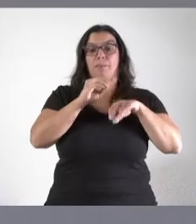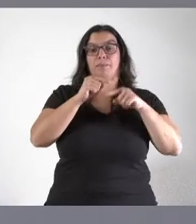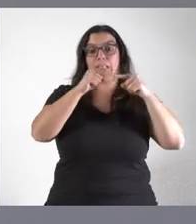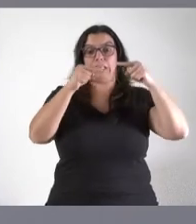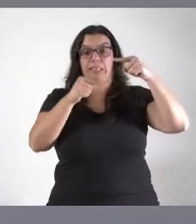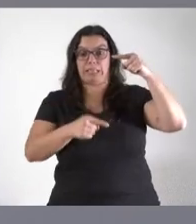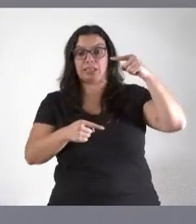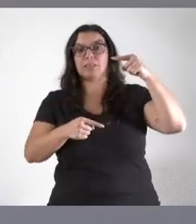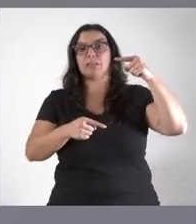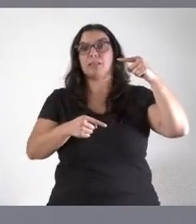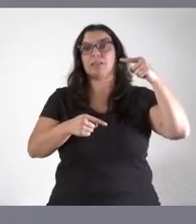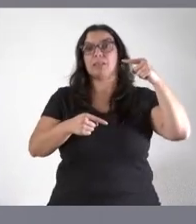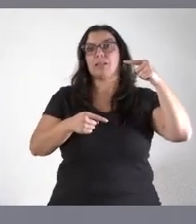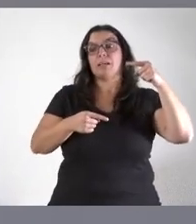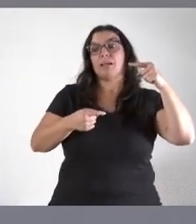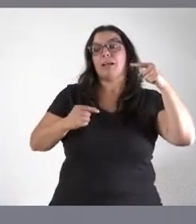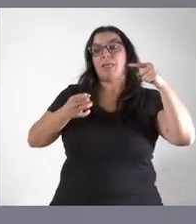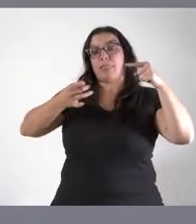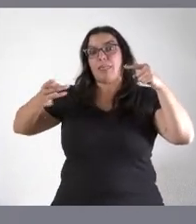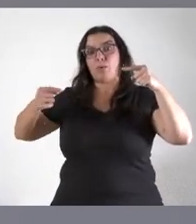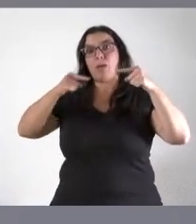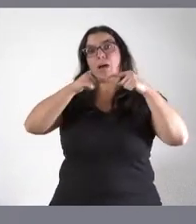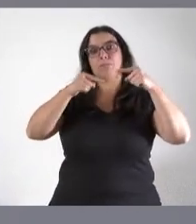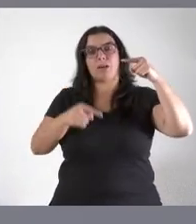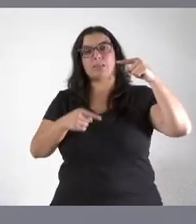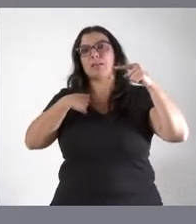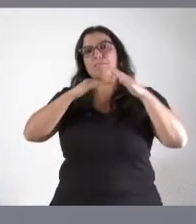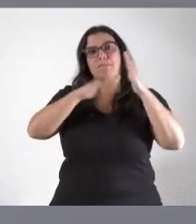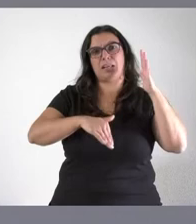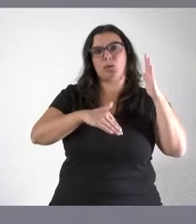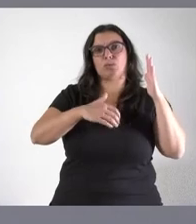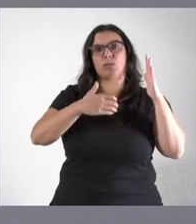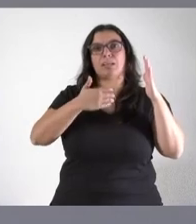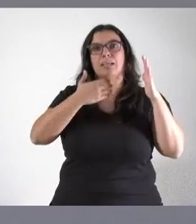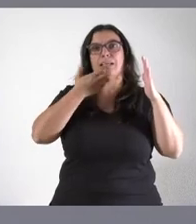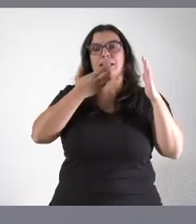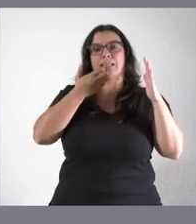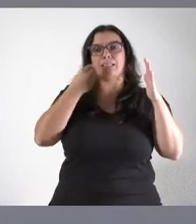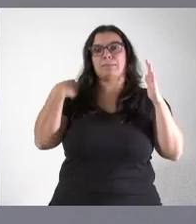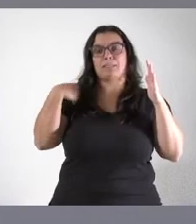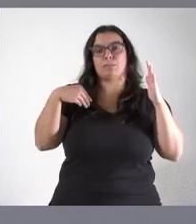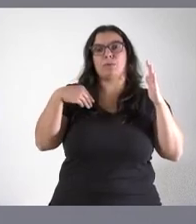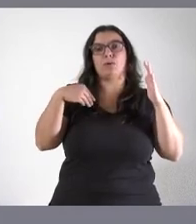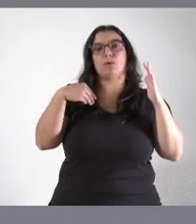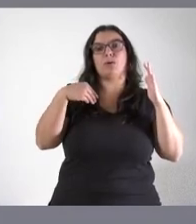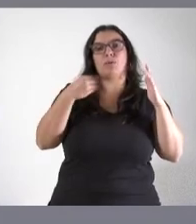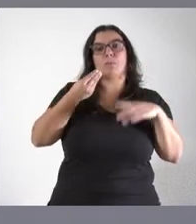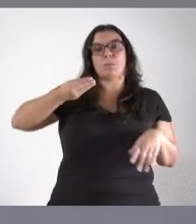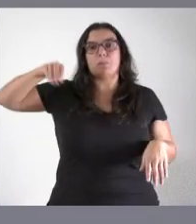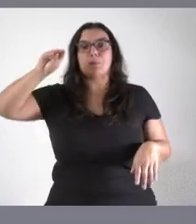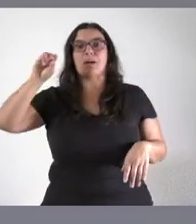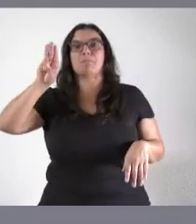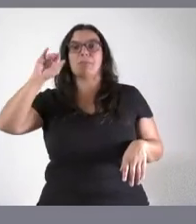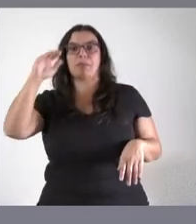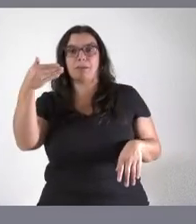ese incremento sobre la deuda existente en Castilla y león es mucho menor que el crecimiento del cociente que es el incremento del pib en